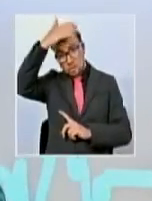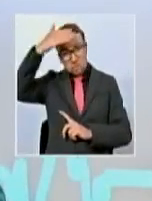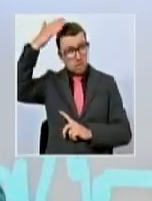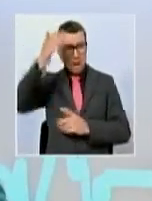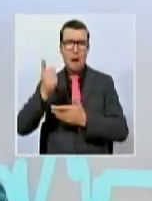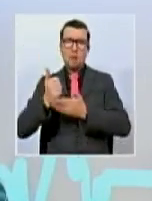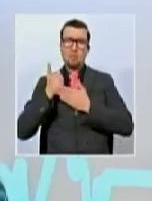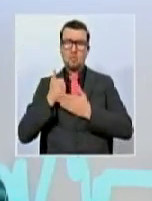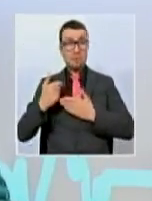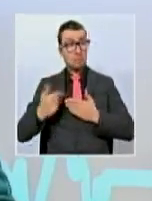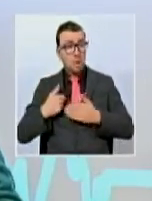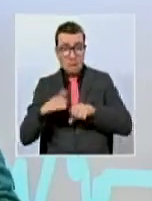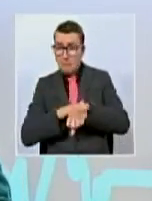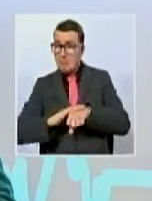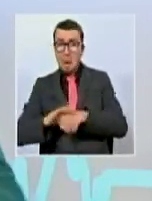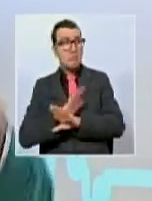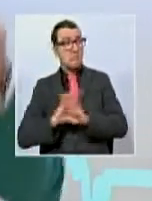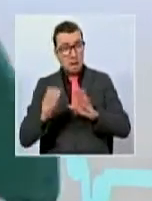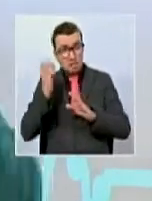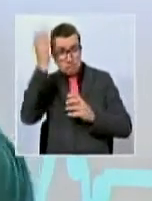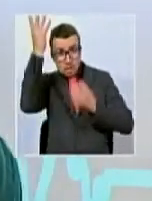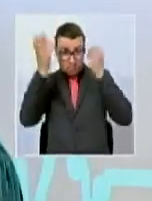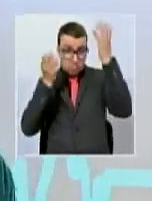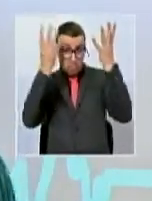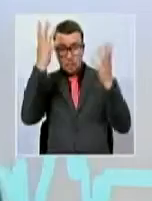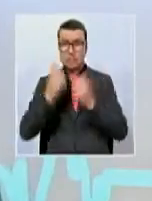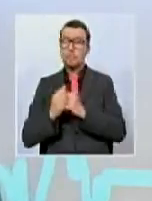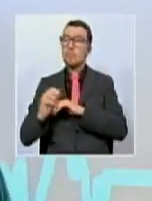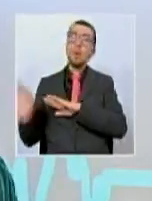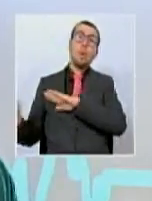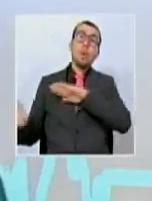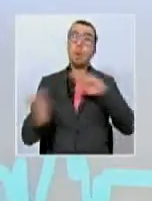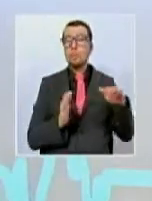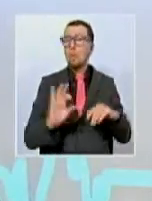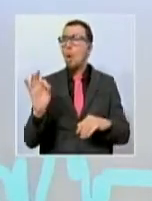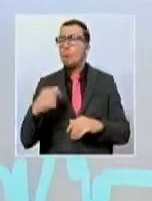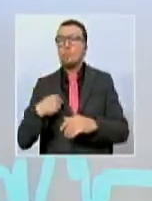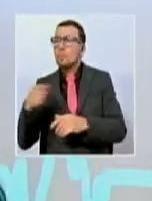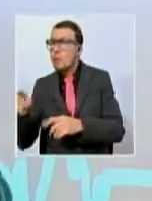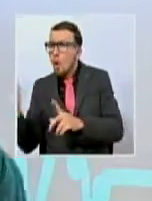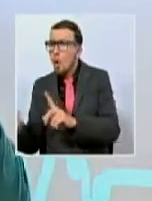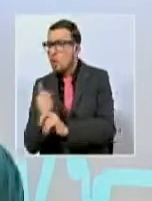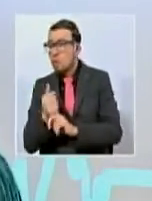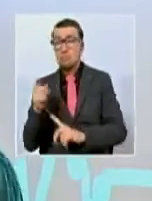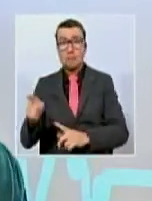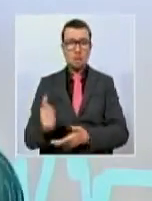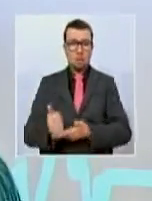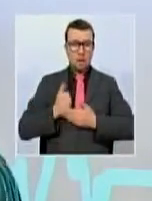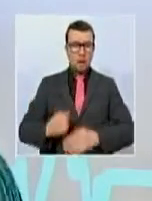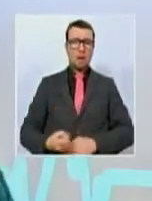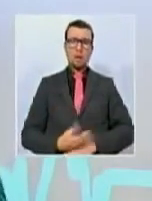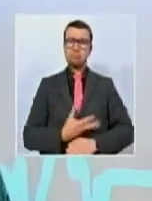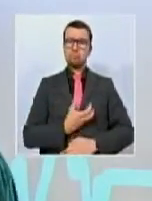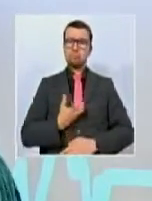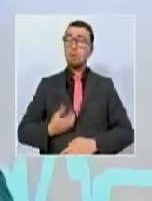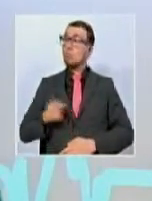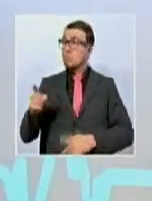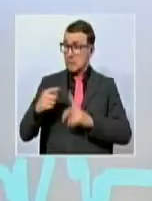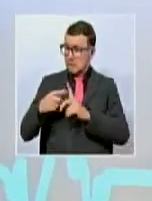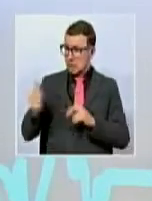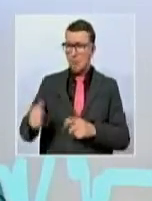del pelo. Tengo un producto, una fórmula para la gastritis, porque eso le quitó la gastritis a mi